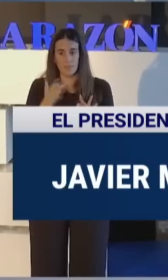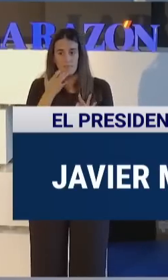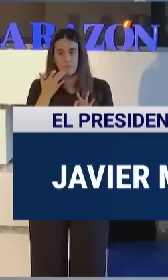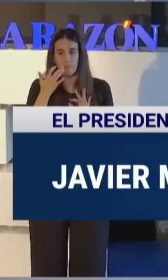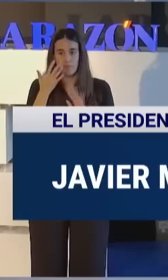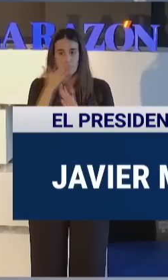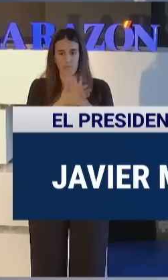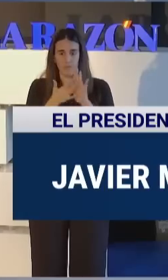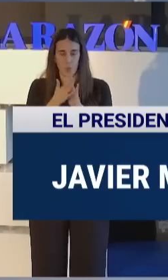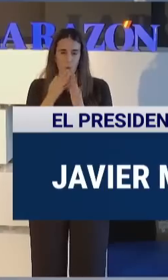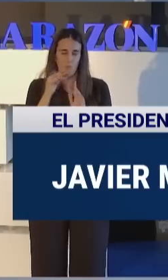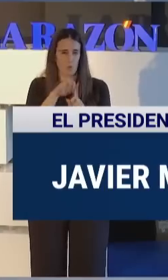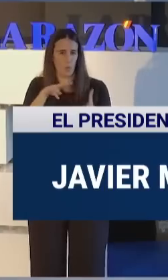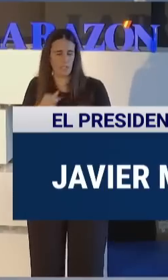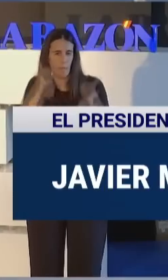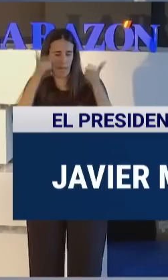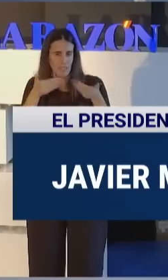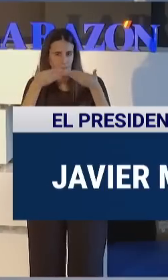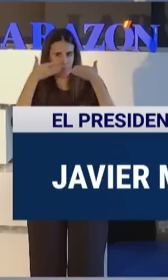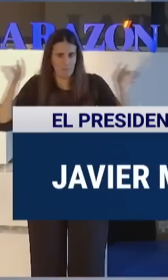ancho basto, ¿no? Digamos, o sea,